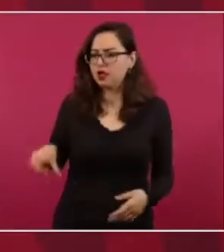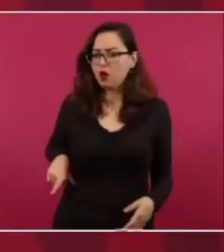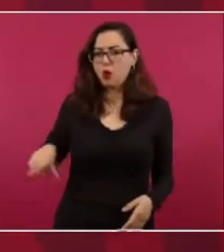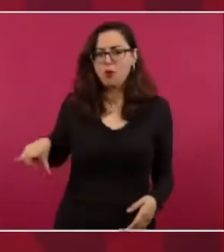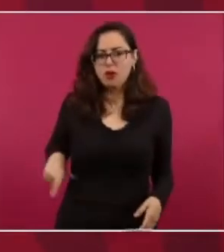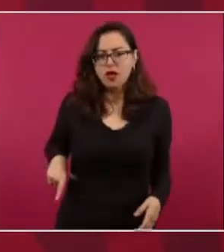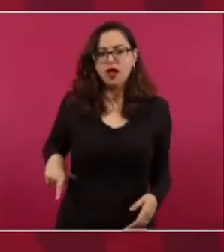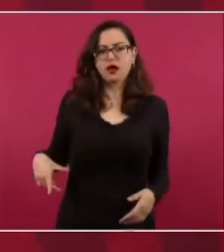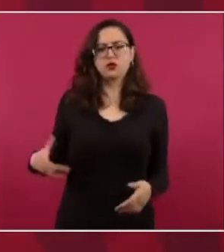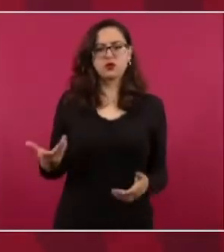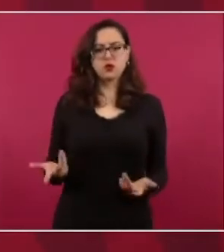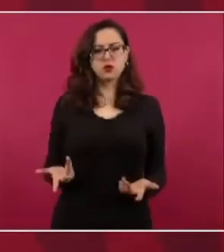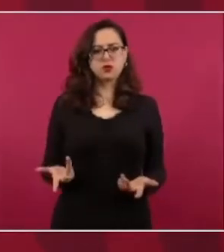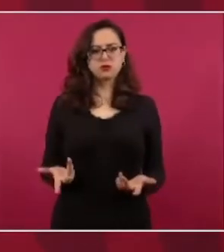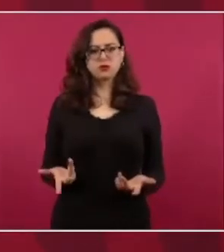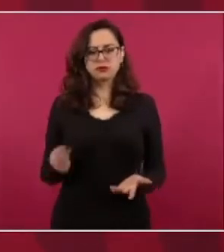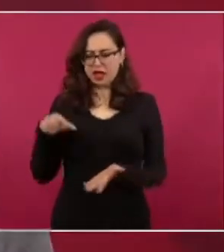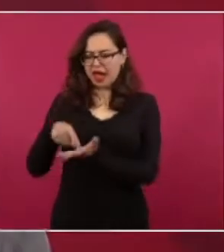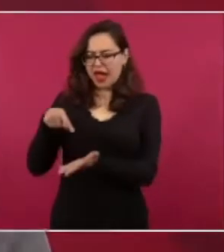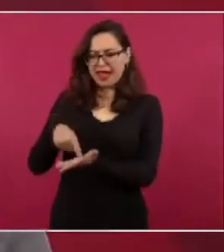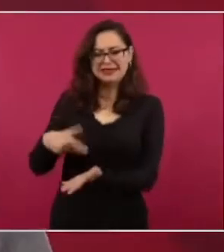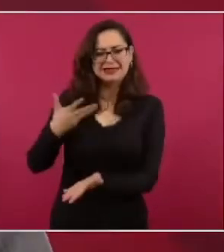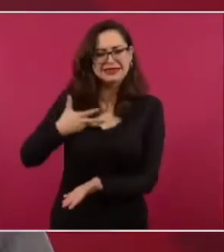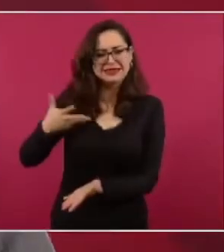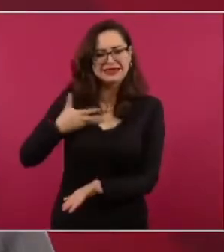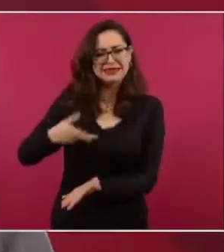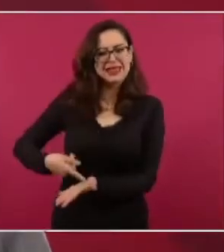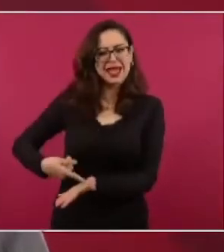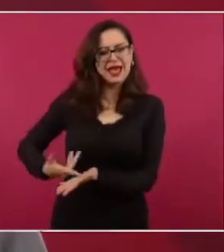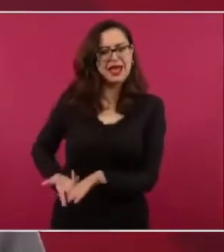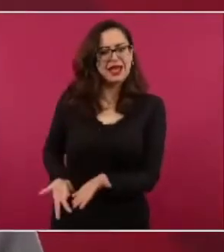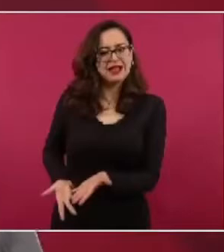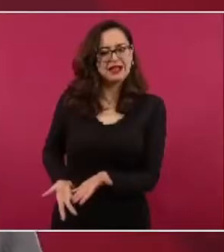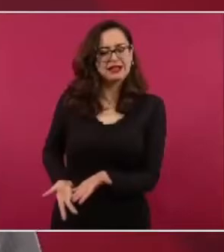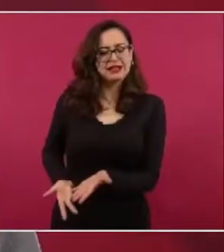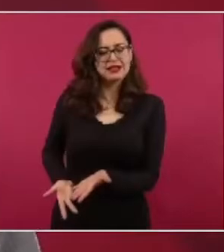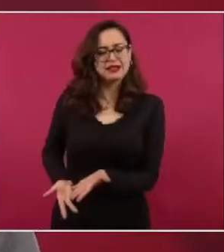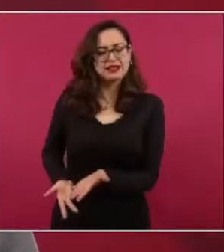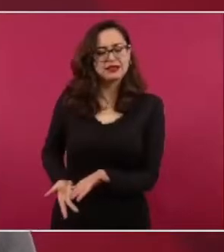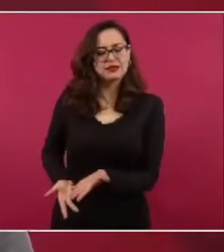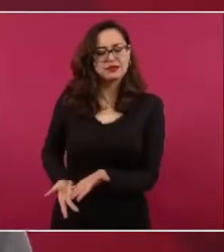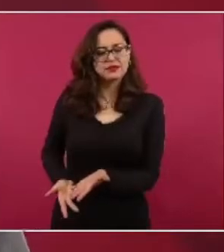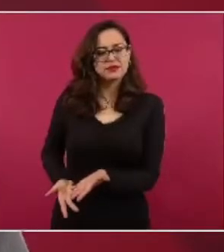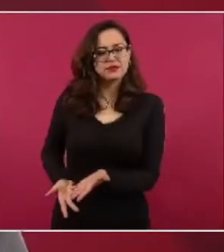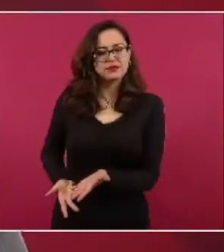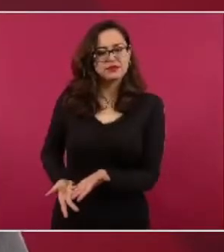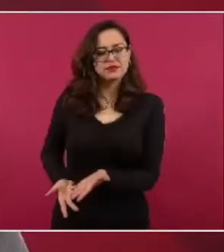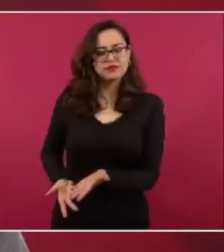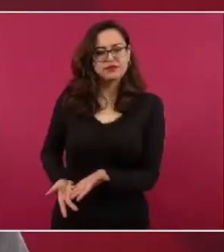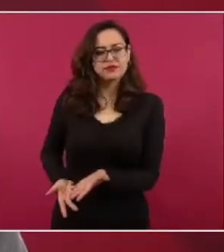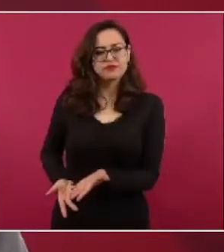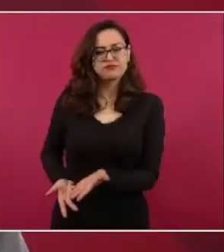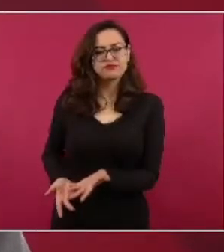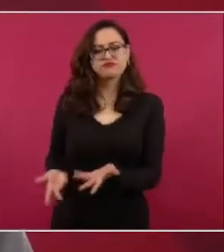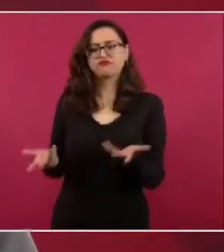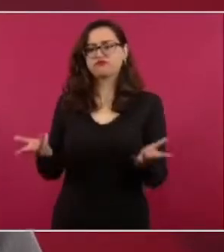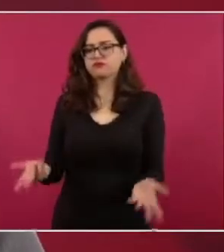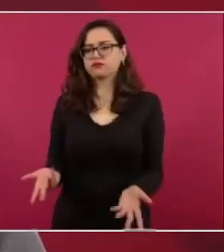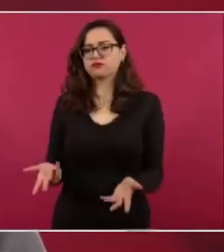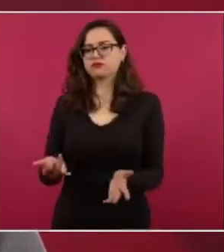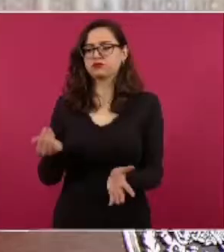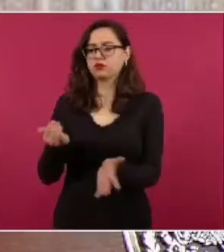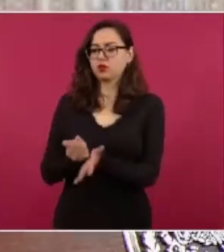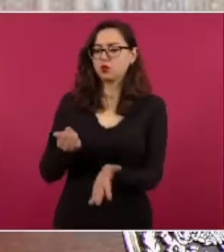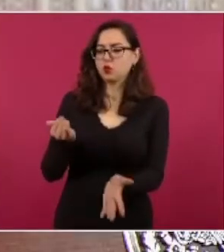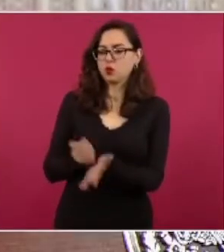ahí está el que no se iban a permitir los privilegios